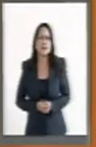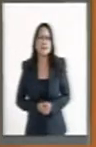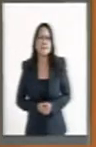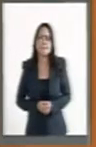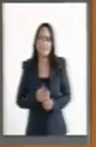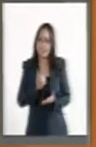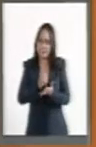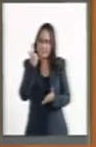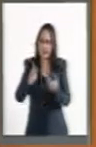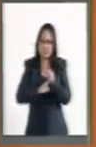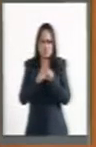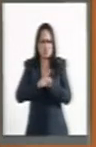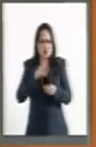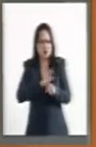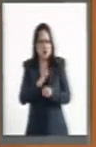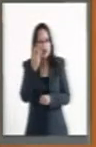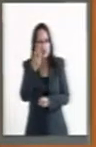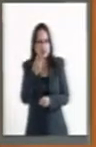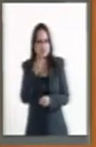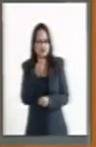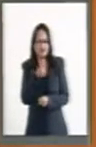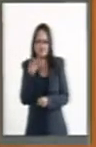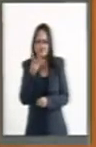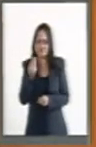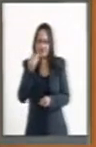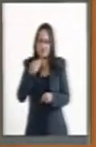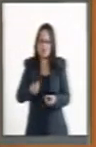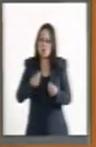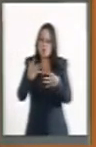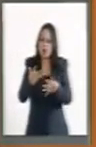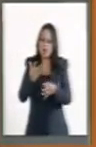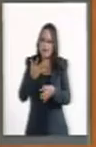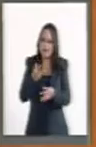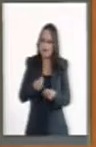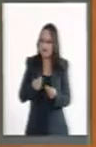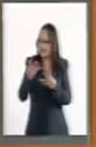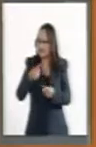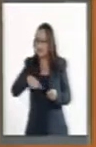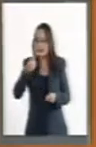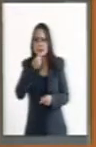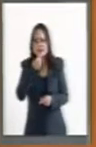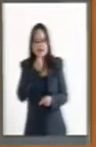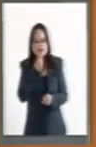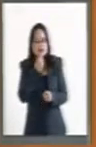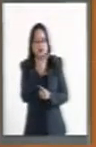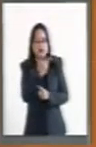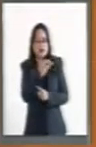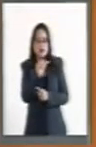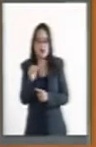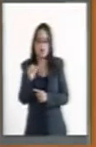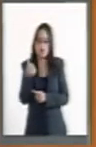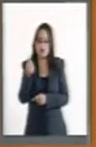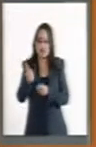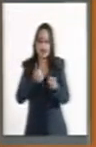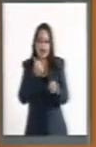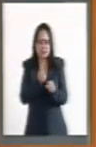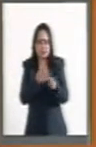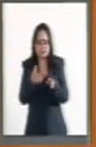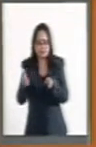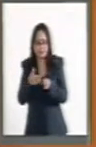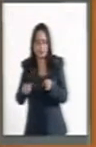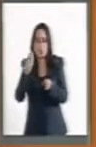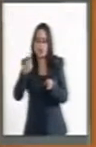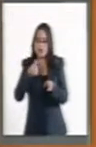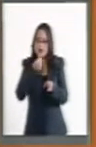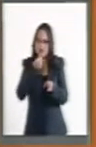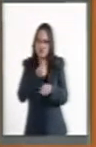grave de todo este tema son los números que se presentan en los niños entre 5 y 11 años. De ahí